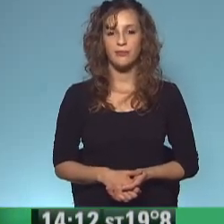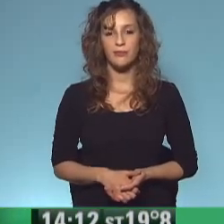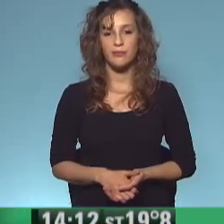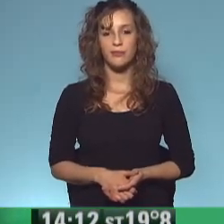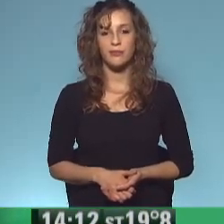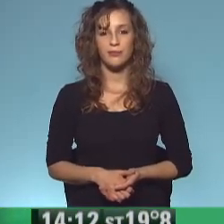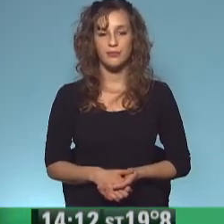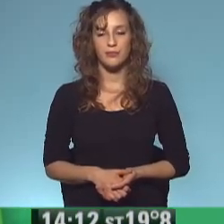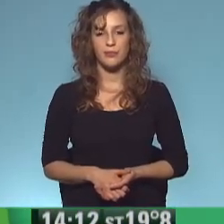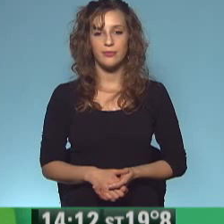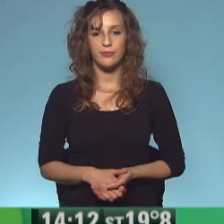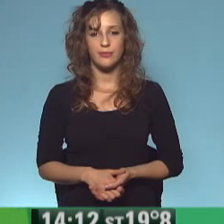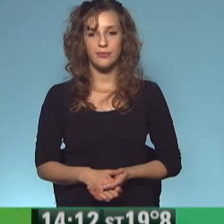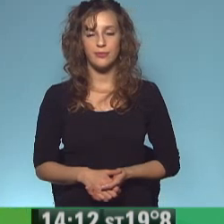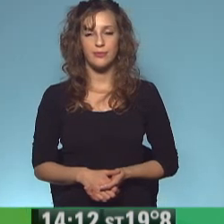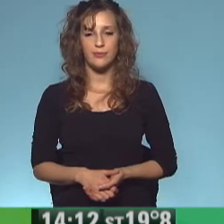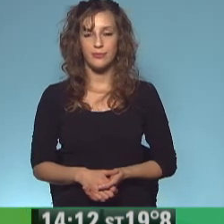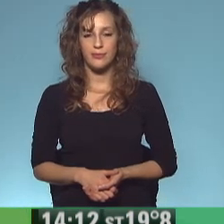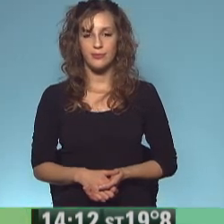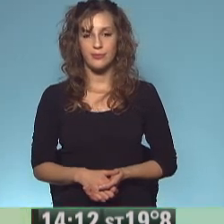De canción.